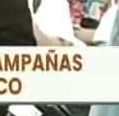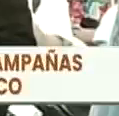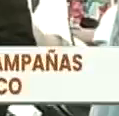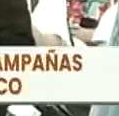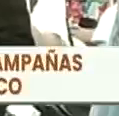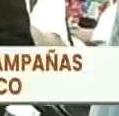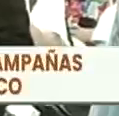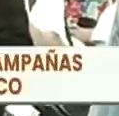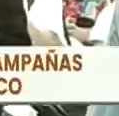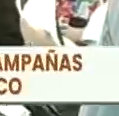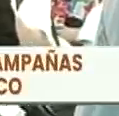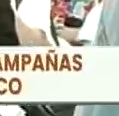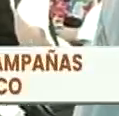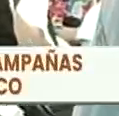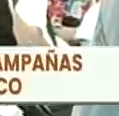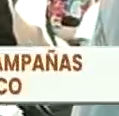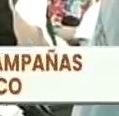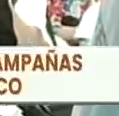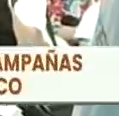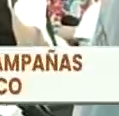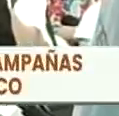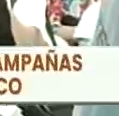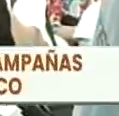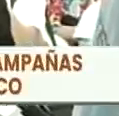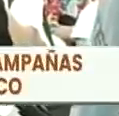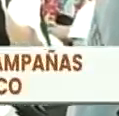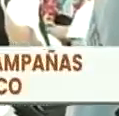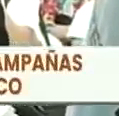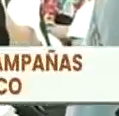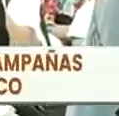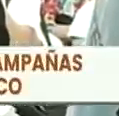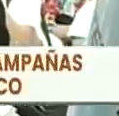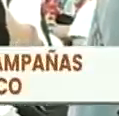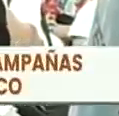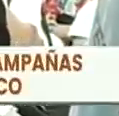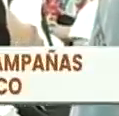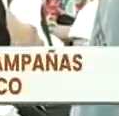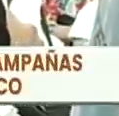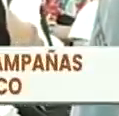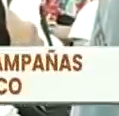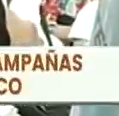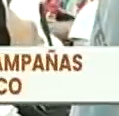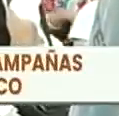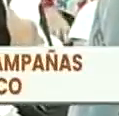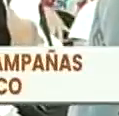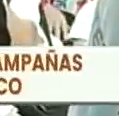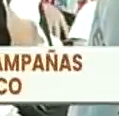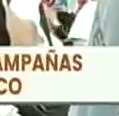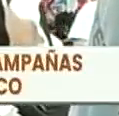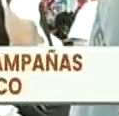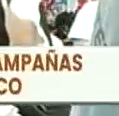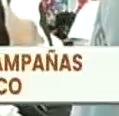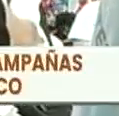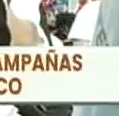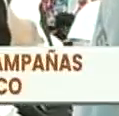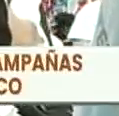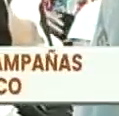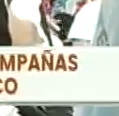como el Ministerio Público va a tu comunidad, una jornada muy especial, muy